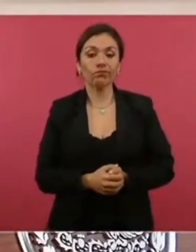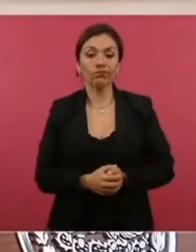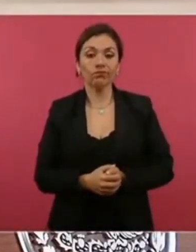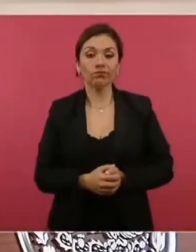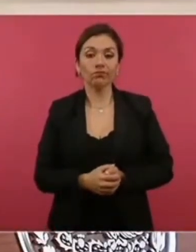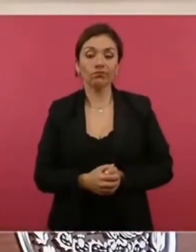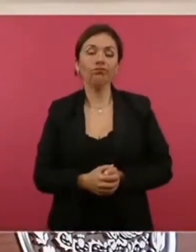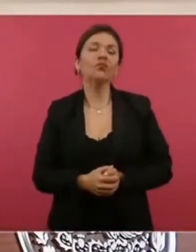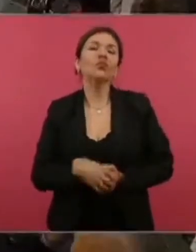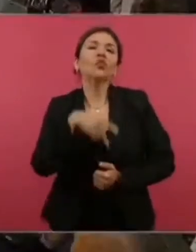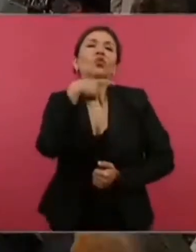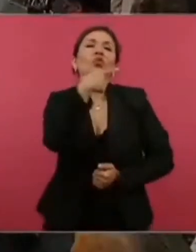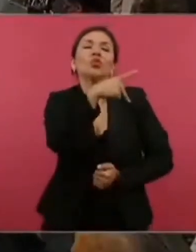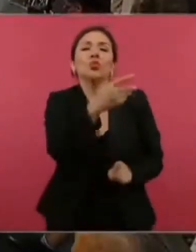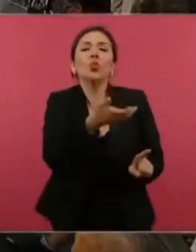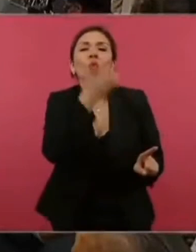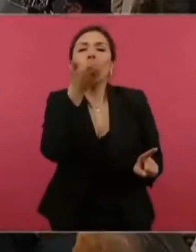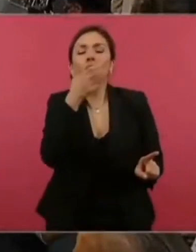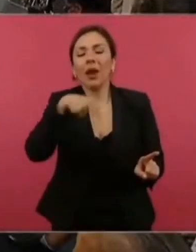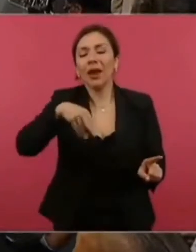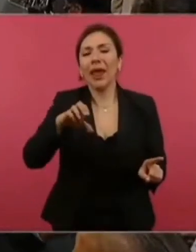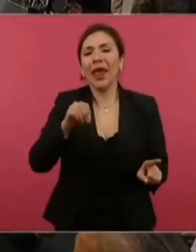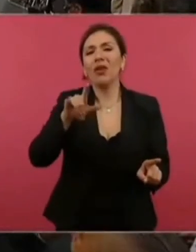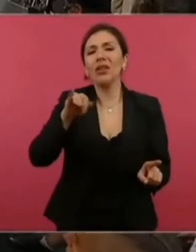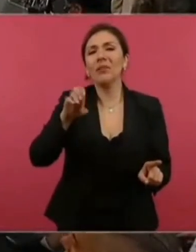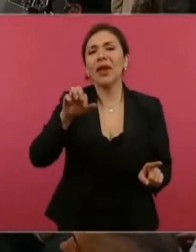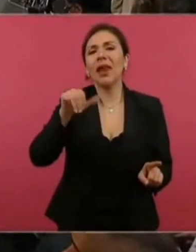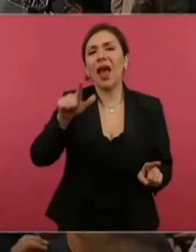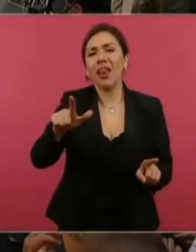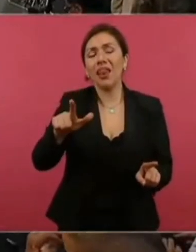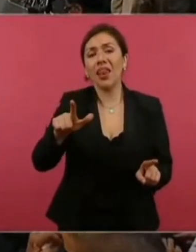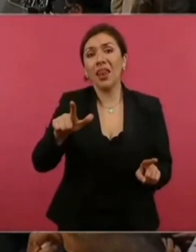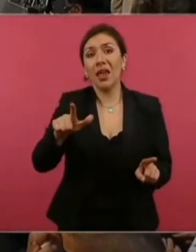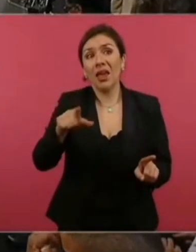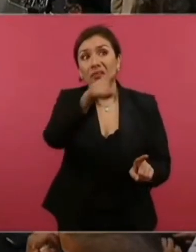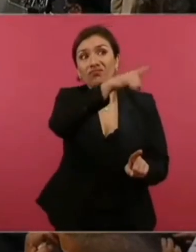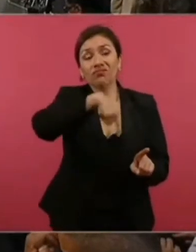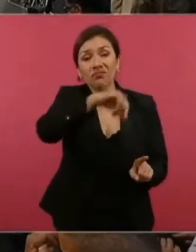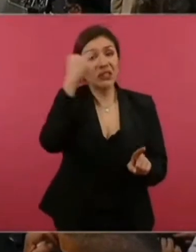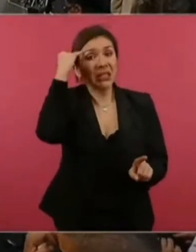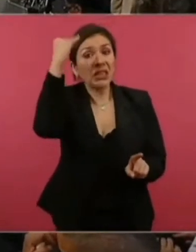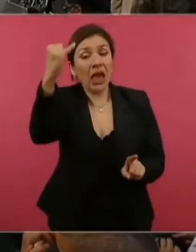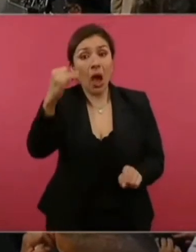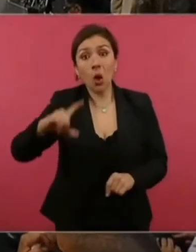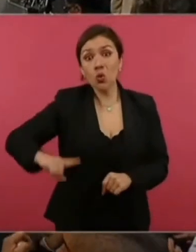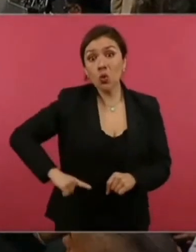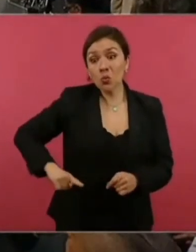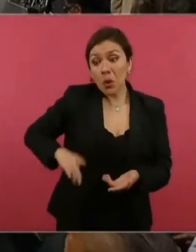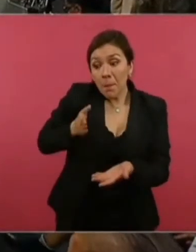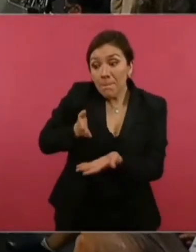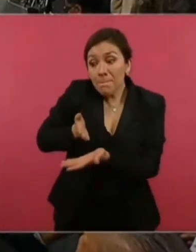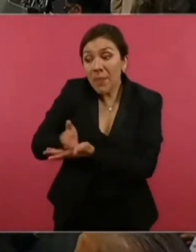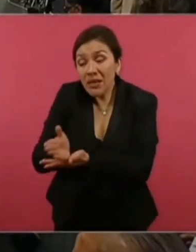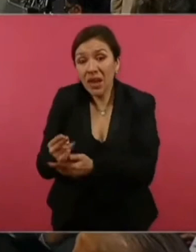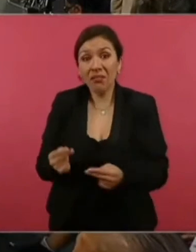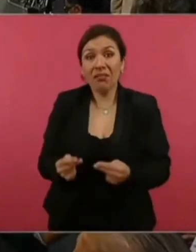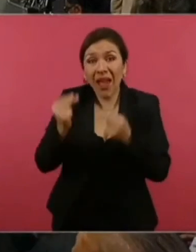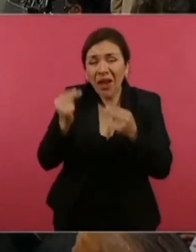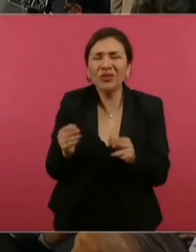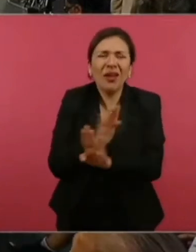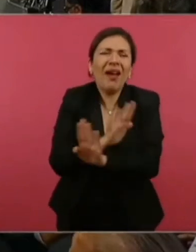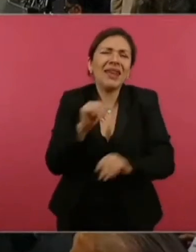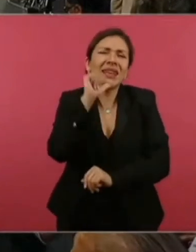Porque en el modelo neoliberal, el gobierno no debía meterse en nada